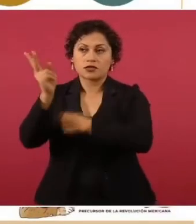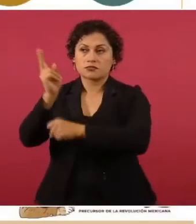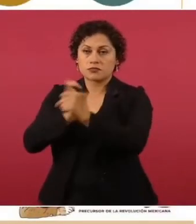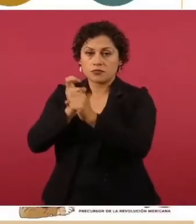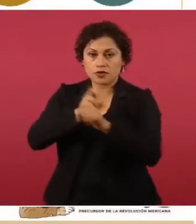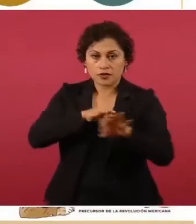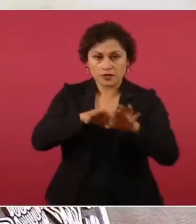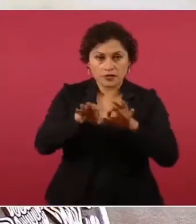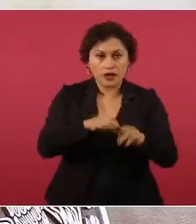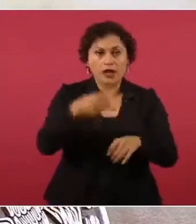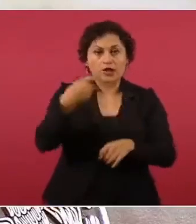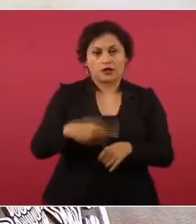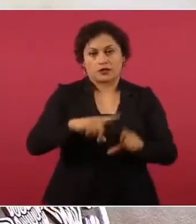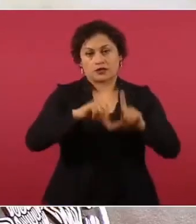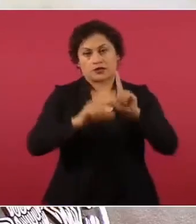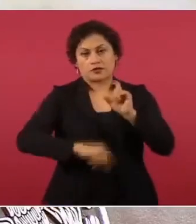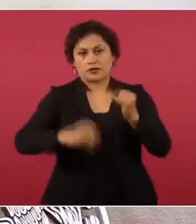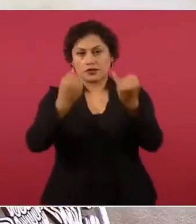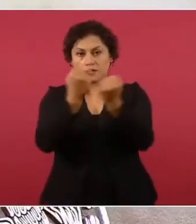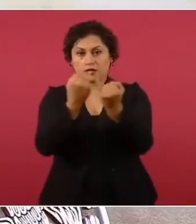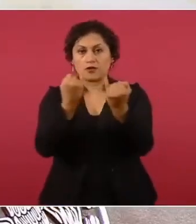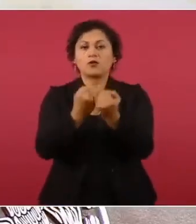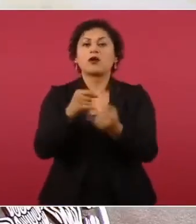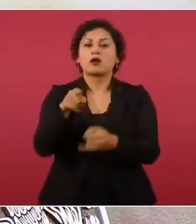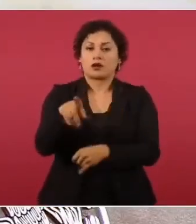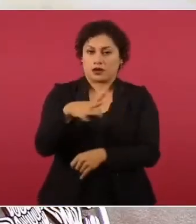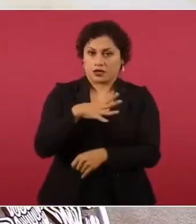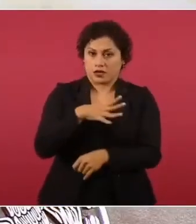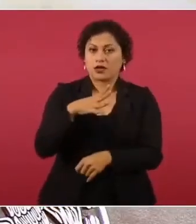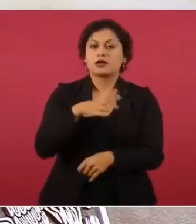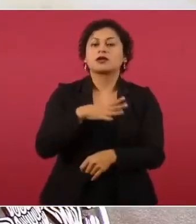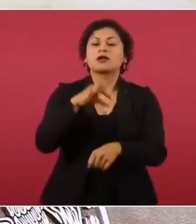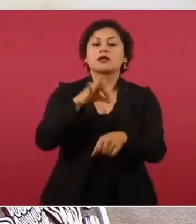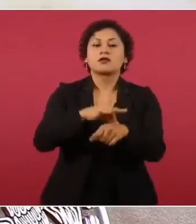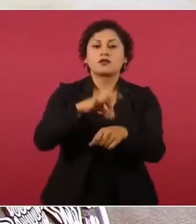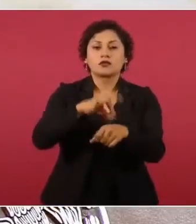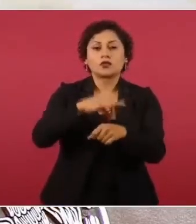además cuenta con médicos cubanos que hemos enviado a